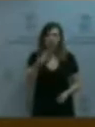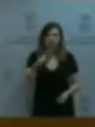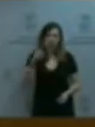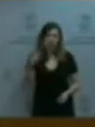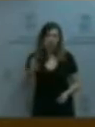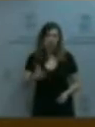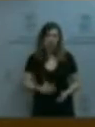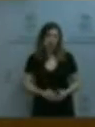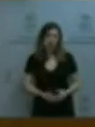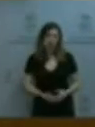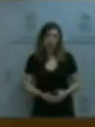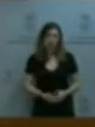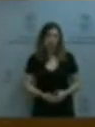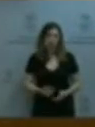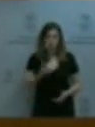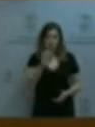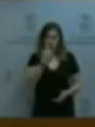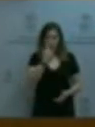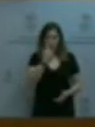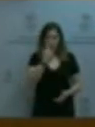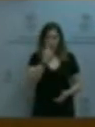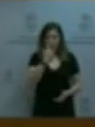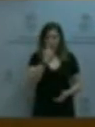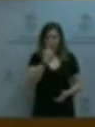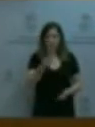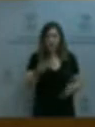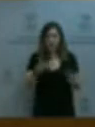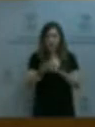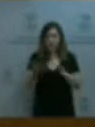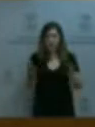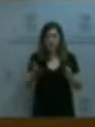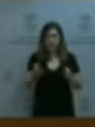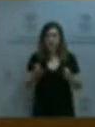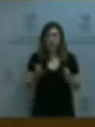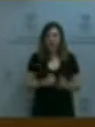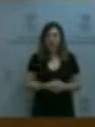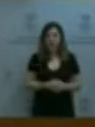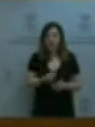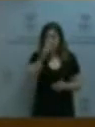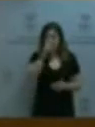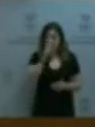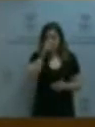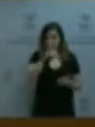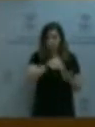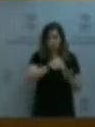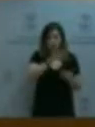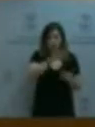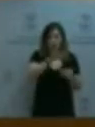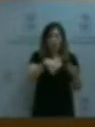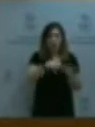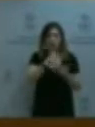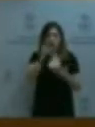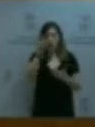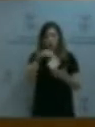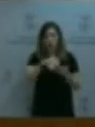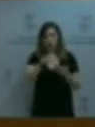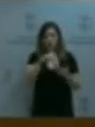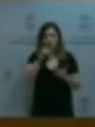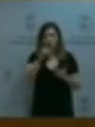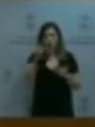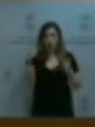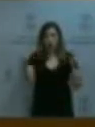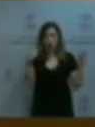sería que durante los años del 2005 al 2011 se presupuestaron 8.053 millones de euros y al